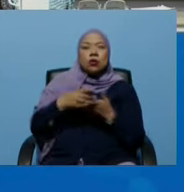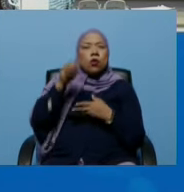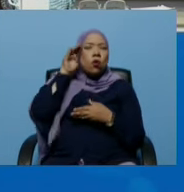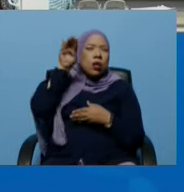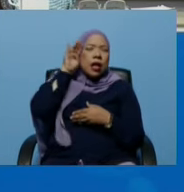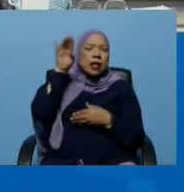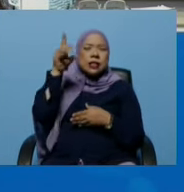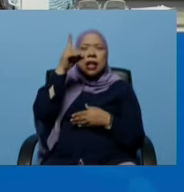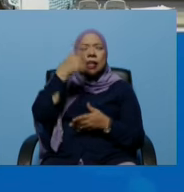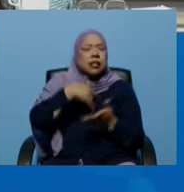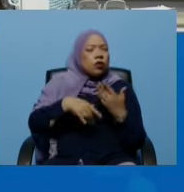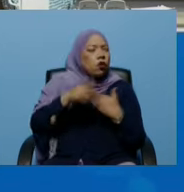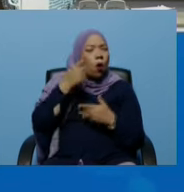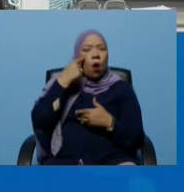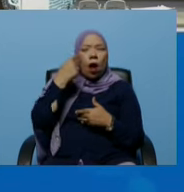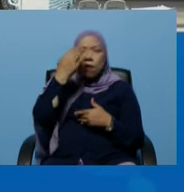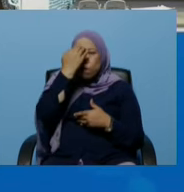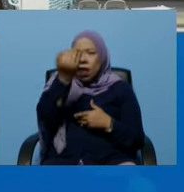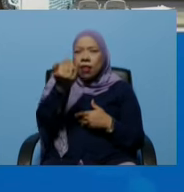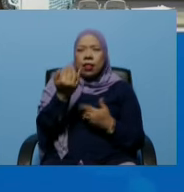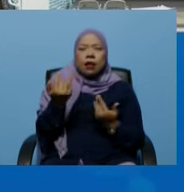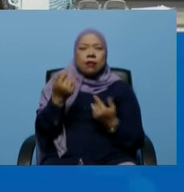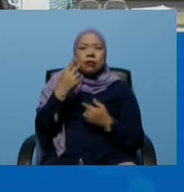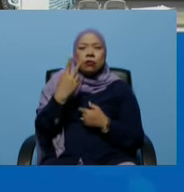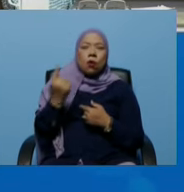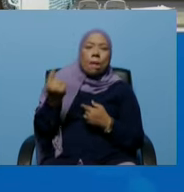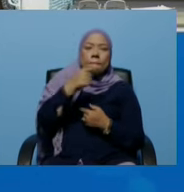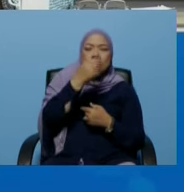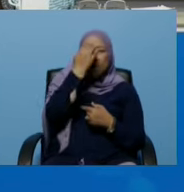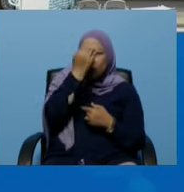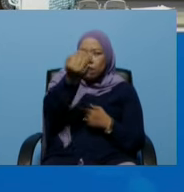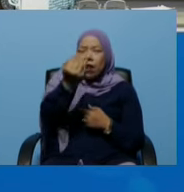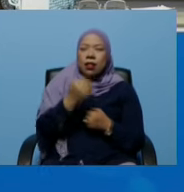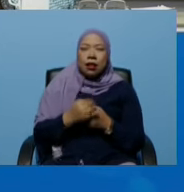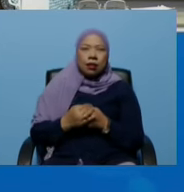Delcy. Ahora pasaron dos misiles. ¡Para adelante!